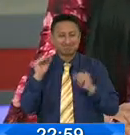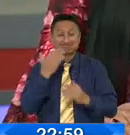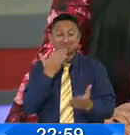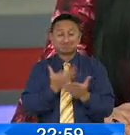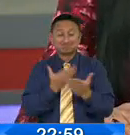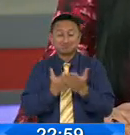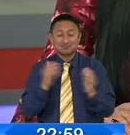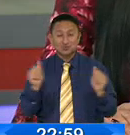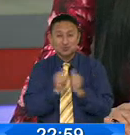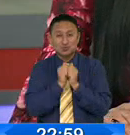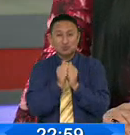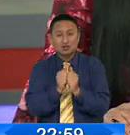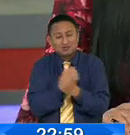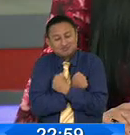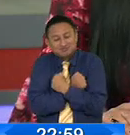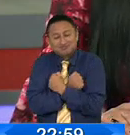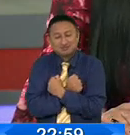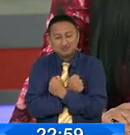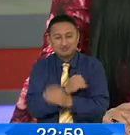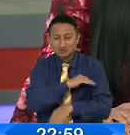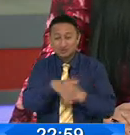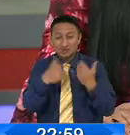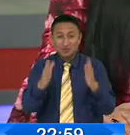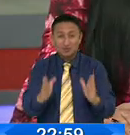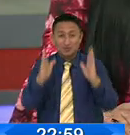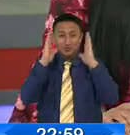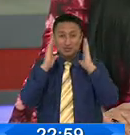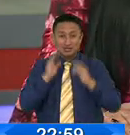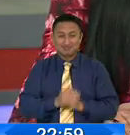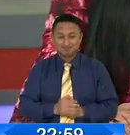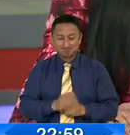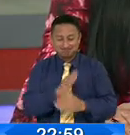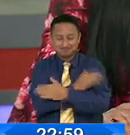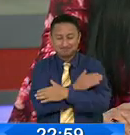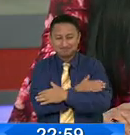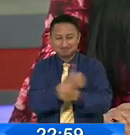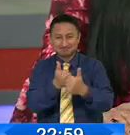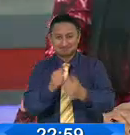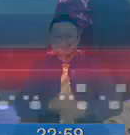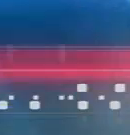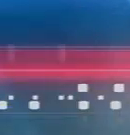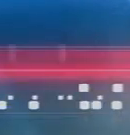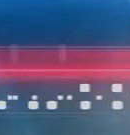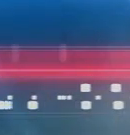Gracias por su compañía, cariño, pero sobre todo, fiel sintonía. Un abrazo grande.